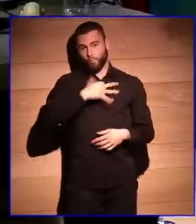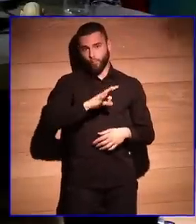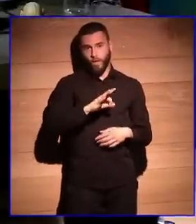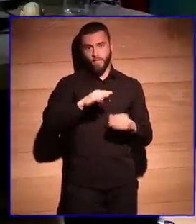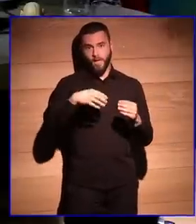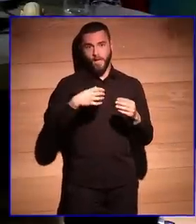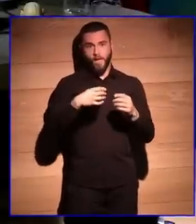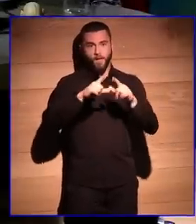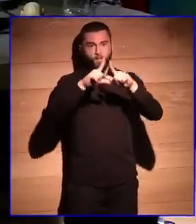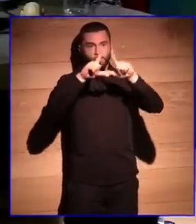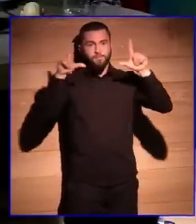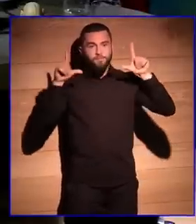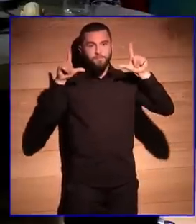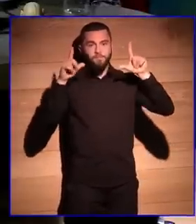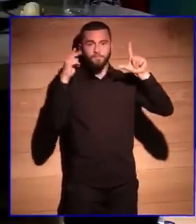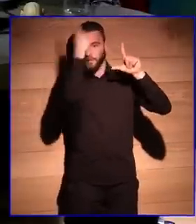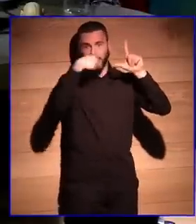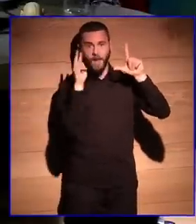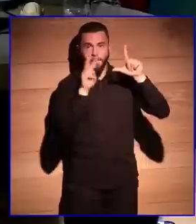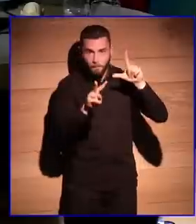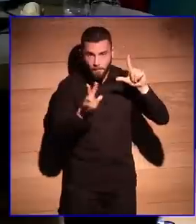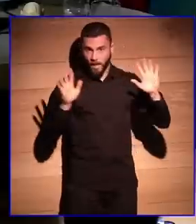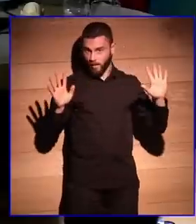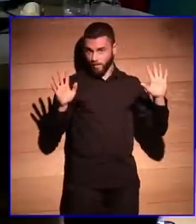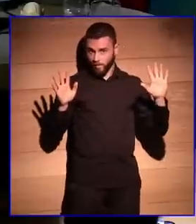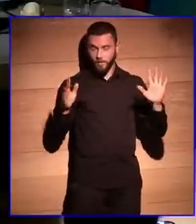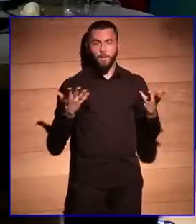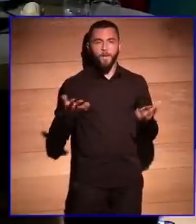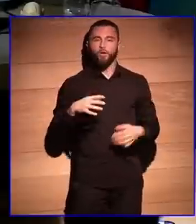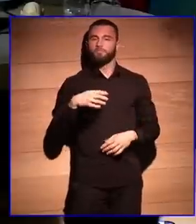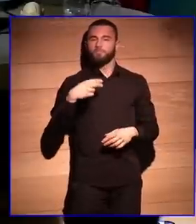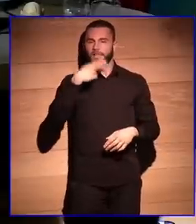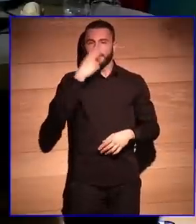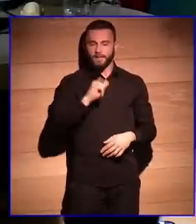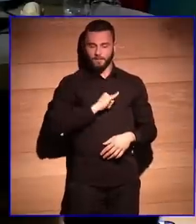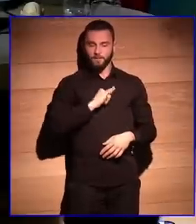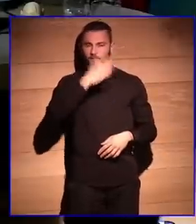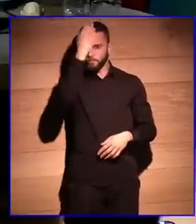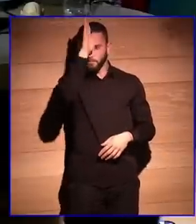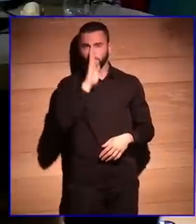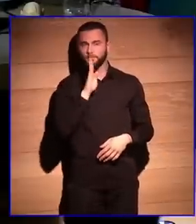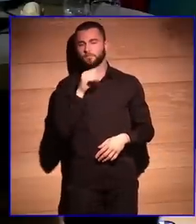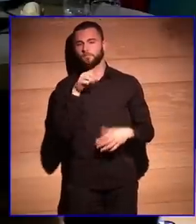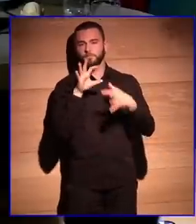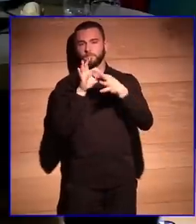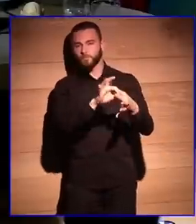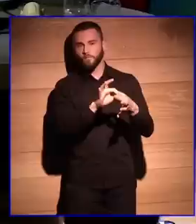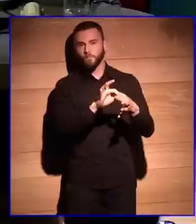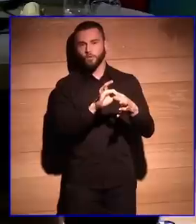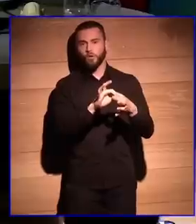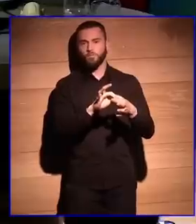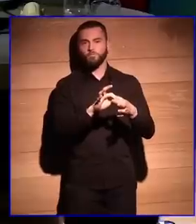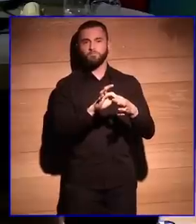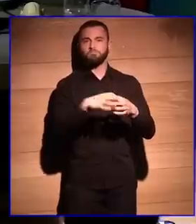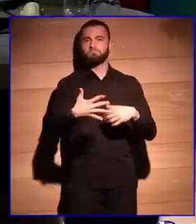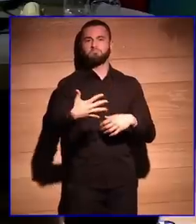se le vería la cara. Pero lo interesante del ocultamiento de la identidad es que de alguna forma asociamos eso con la inmunidad, con la impunidad,